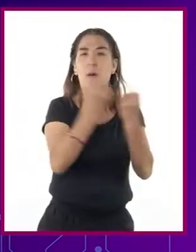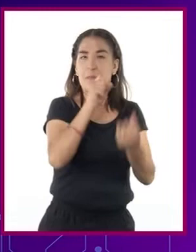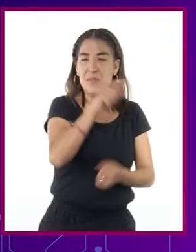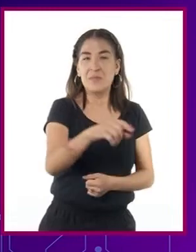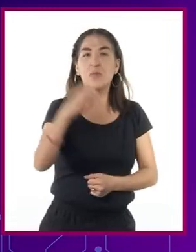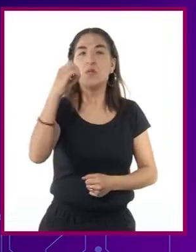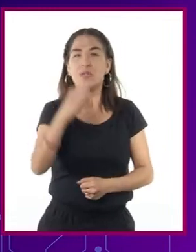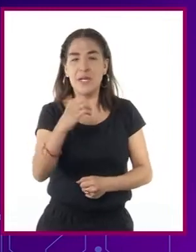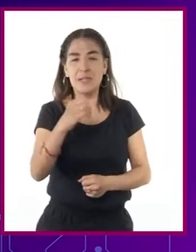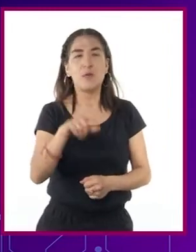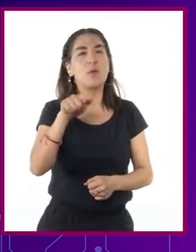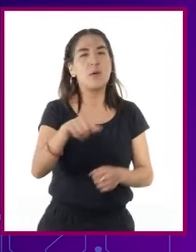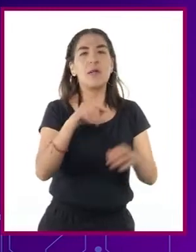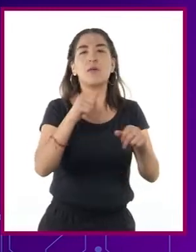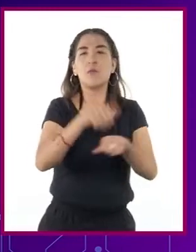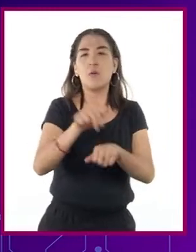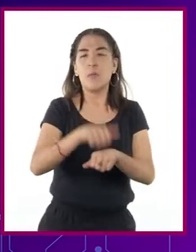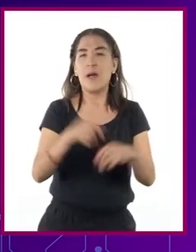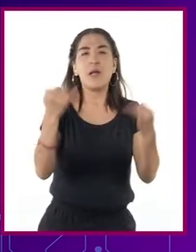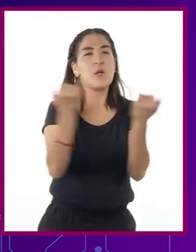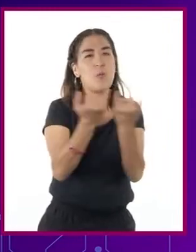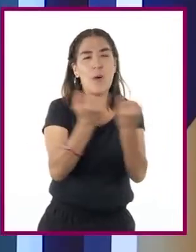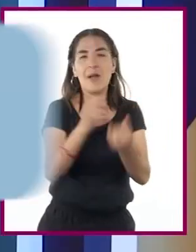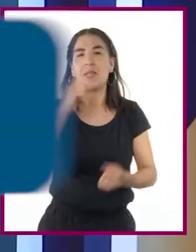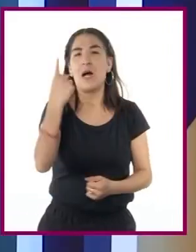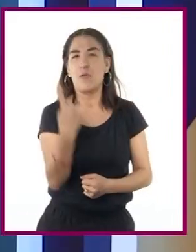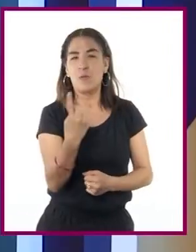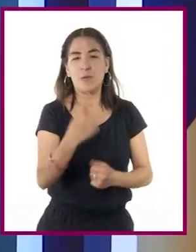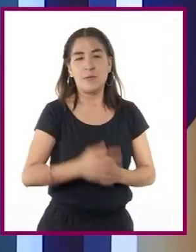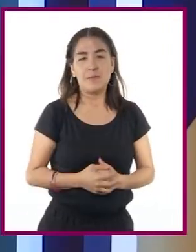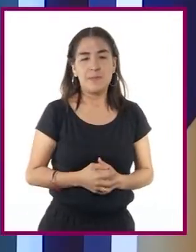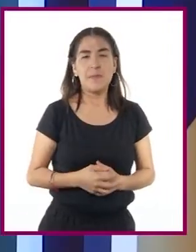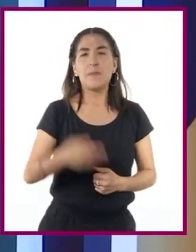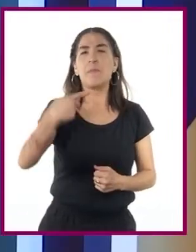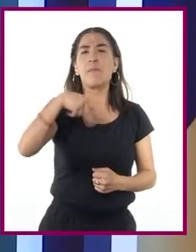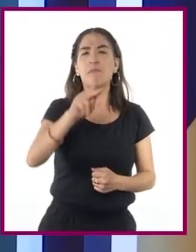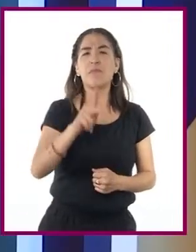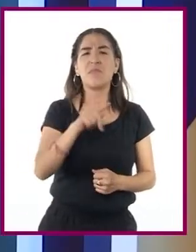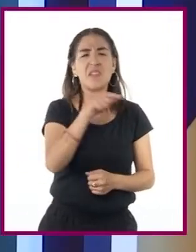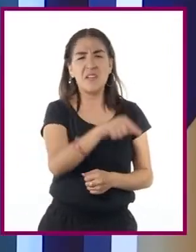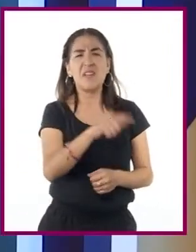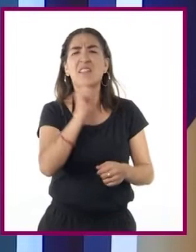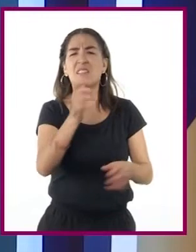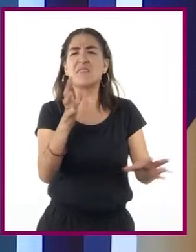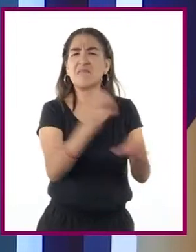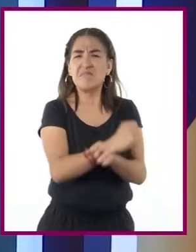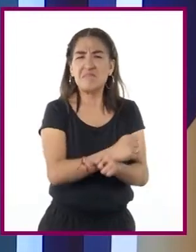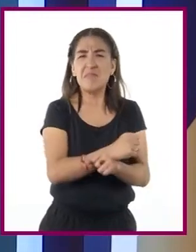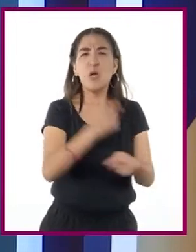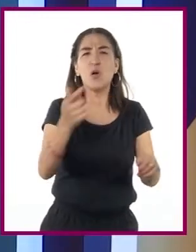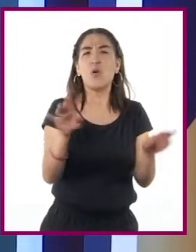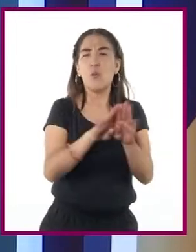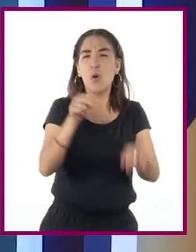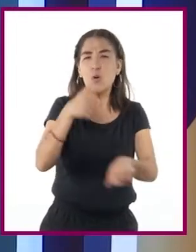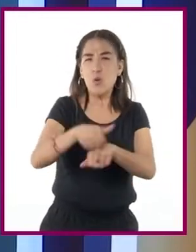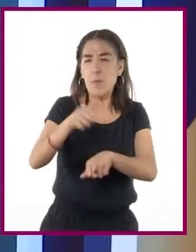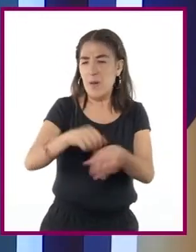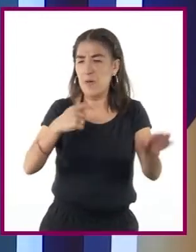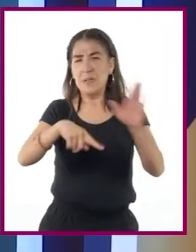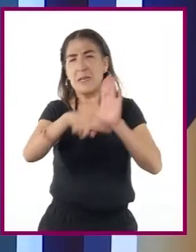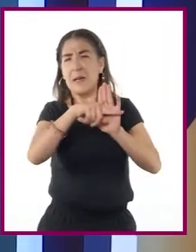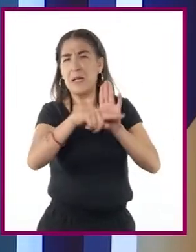elevado a la potencia 0 es igual a 1. Pero, ¿qué significa que el exponente resultante sea un número